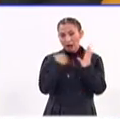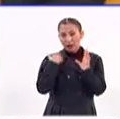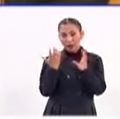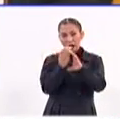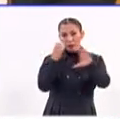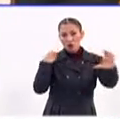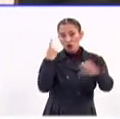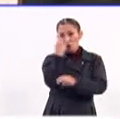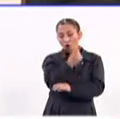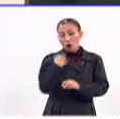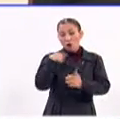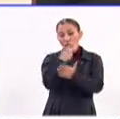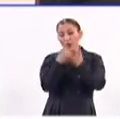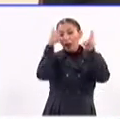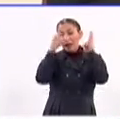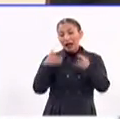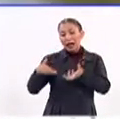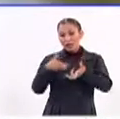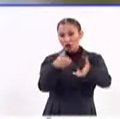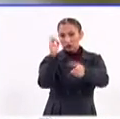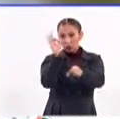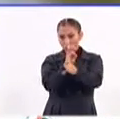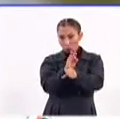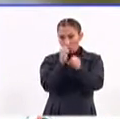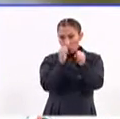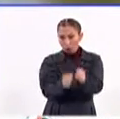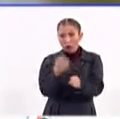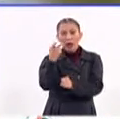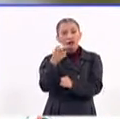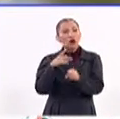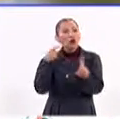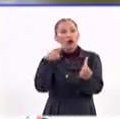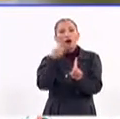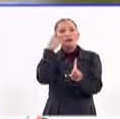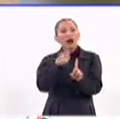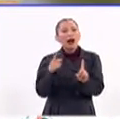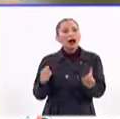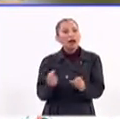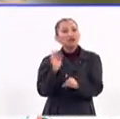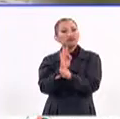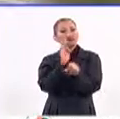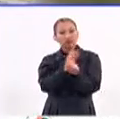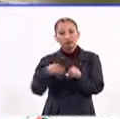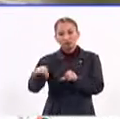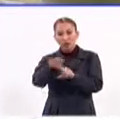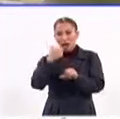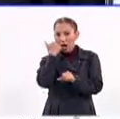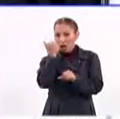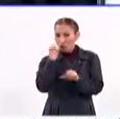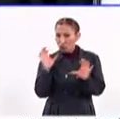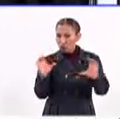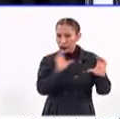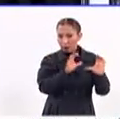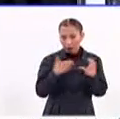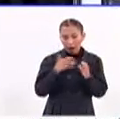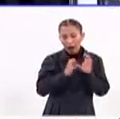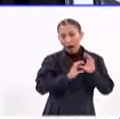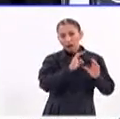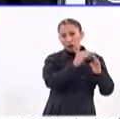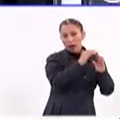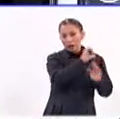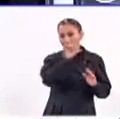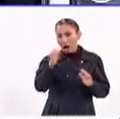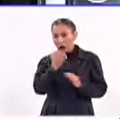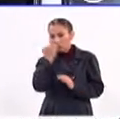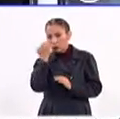Movilidad 1, implementó el programa Sendero Seguro. Esto con el objetivo de salvaguardar la integridad de la comunidad académica en el trayecto de la casa